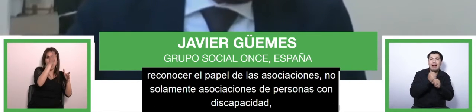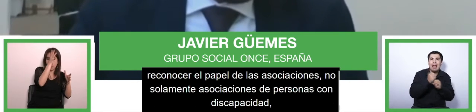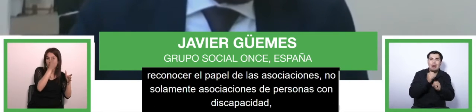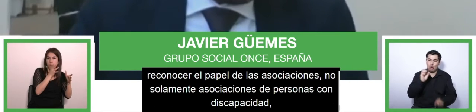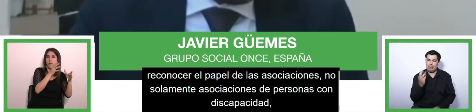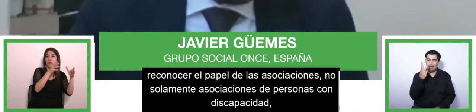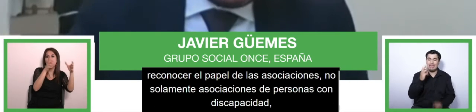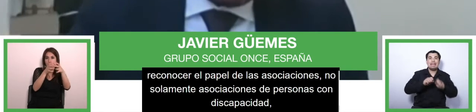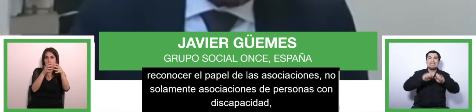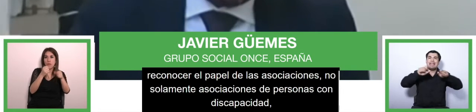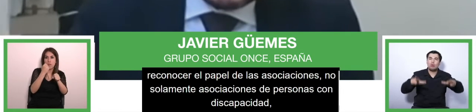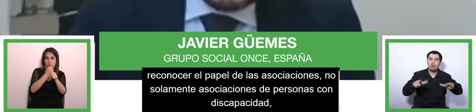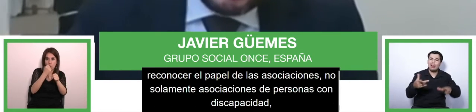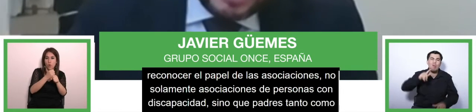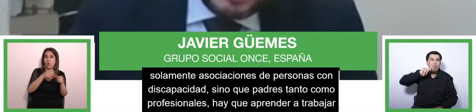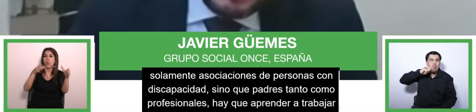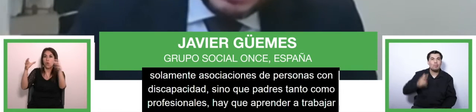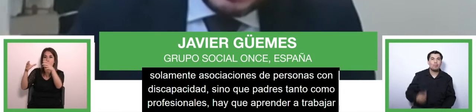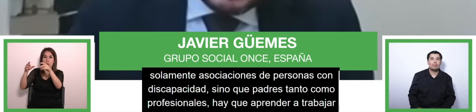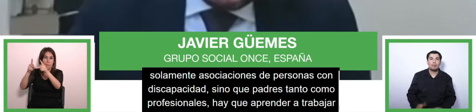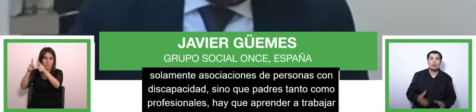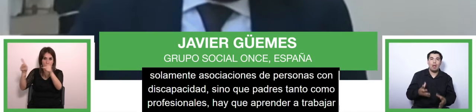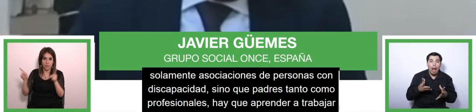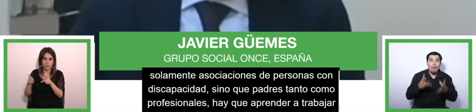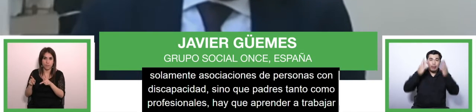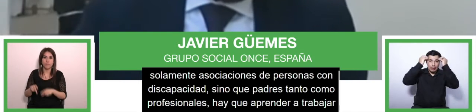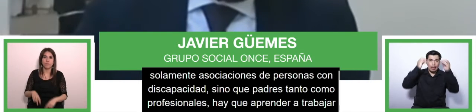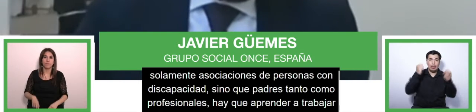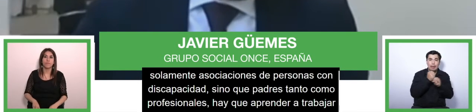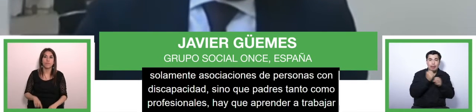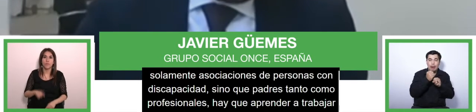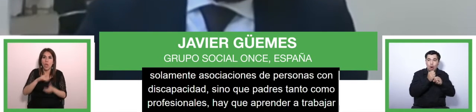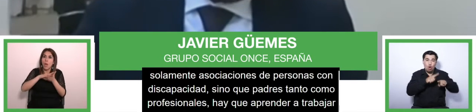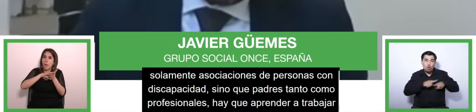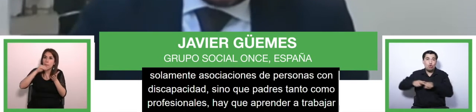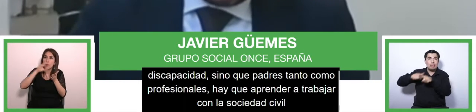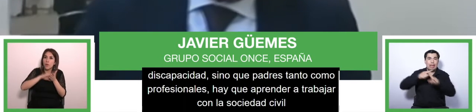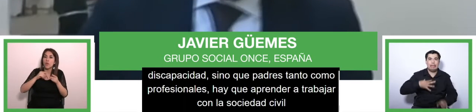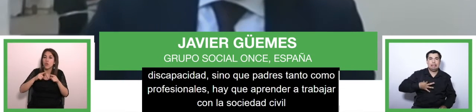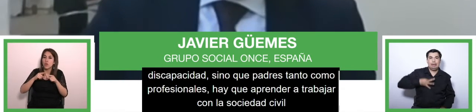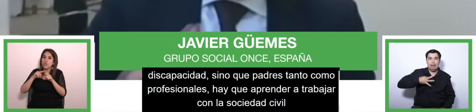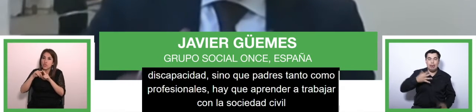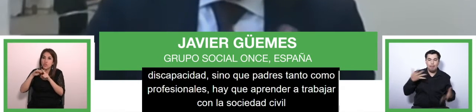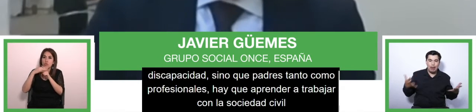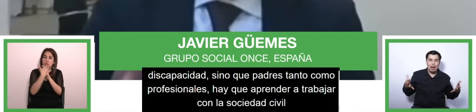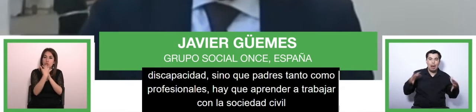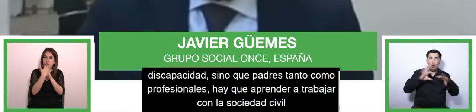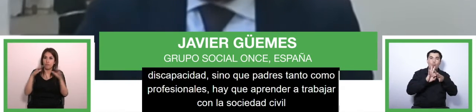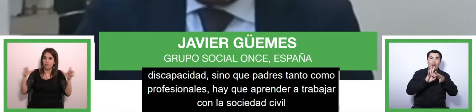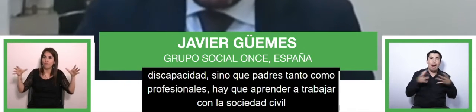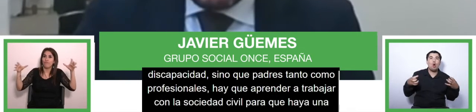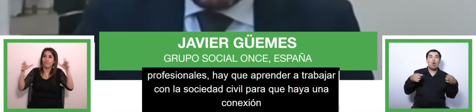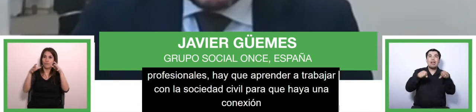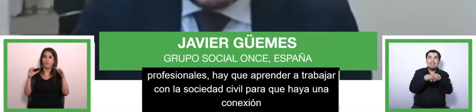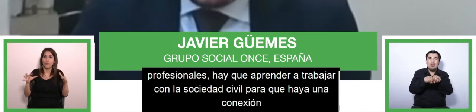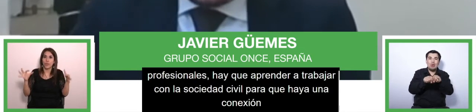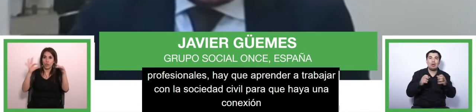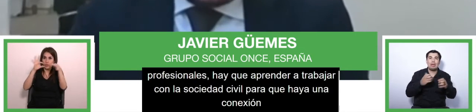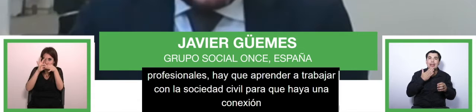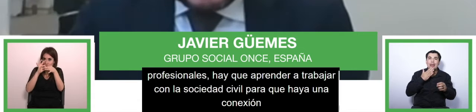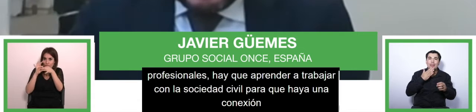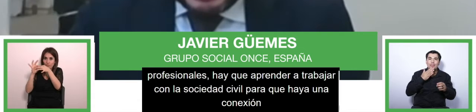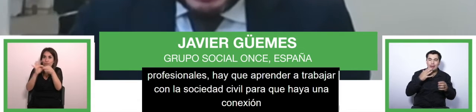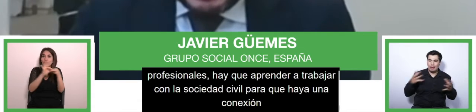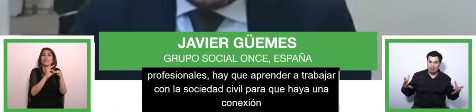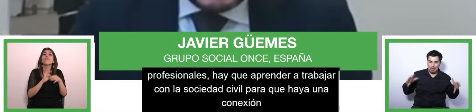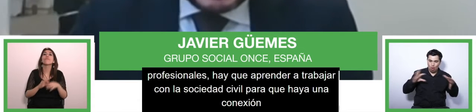Hay que aprender a trabajar con la sociedad civil, para que haya una conexión y haya una co-creación,